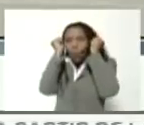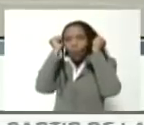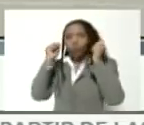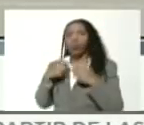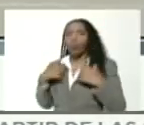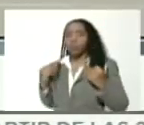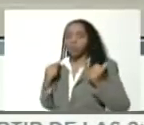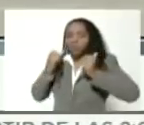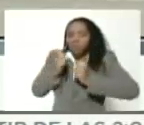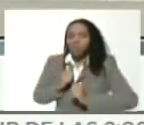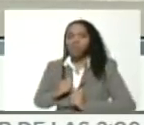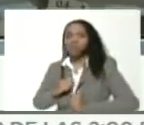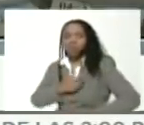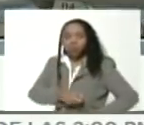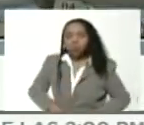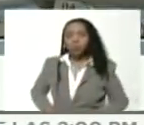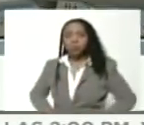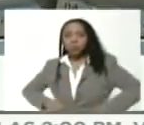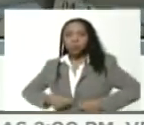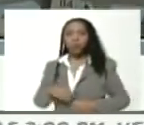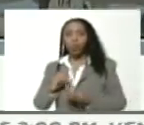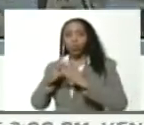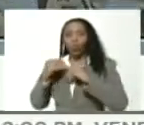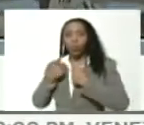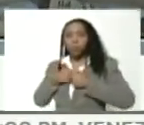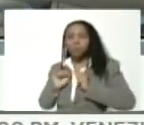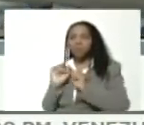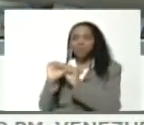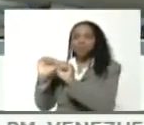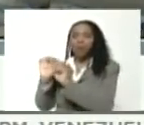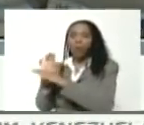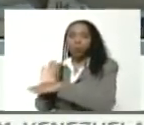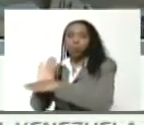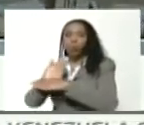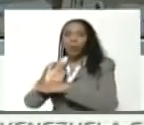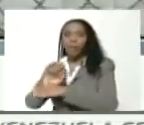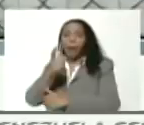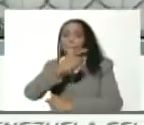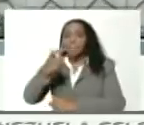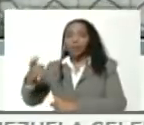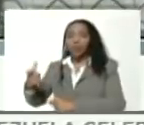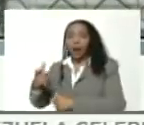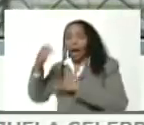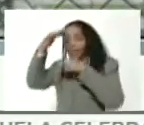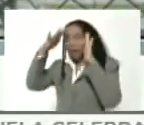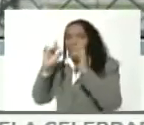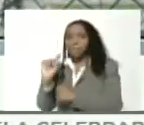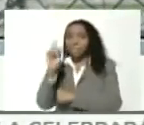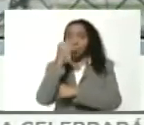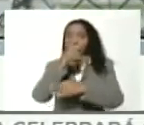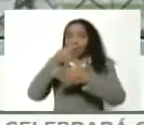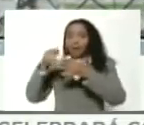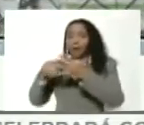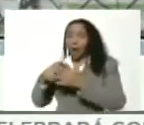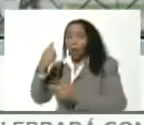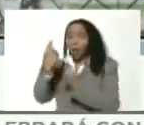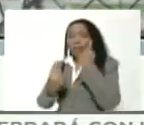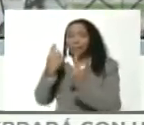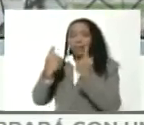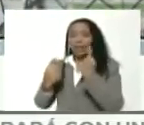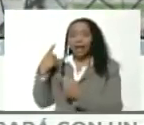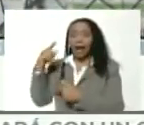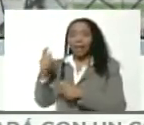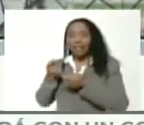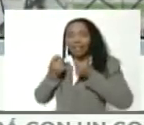trajes de bioseguridad, todos los implementos de protección para el personal que atiende en primera línea a los pacientes que están en